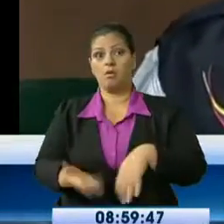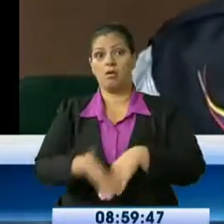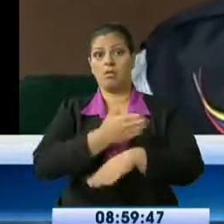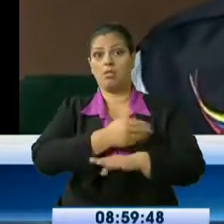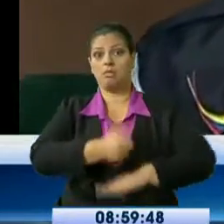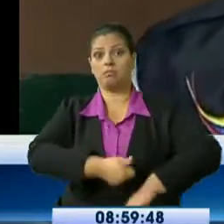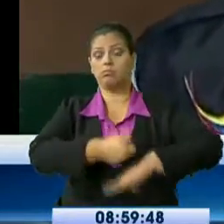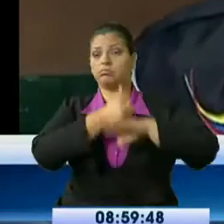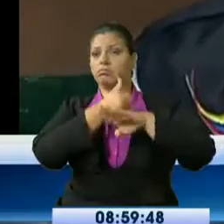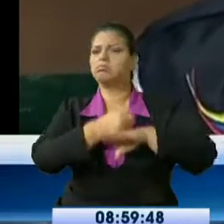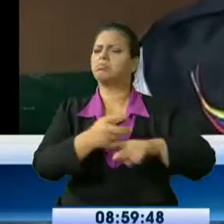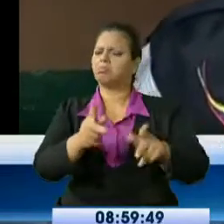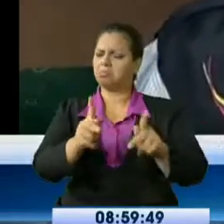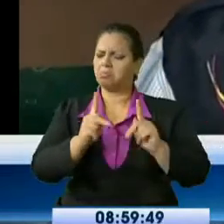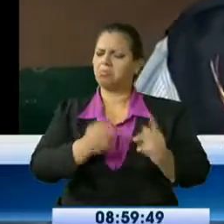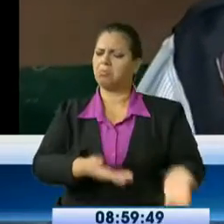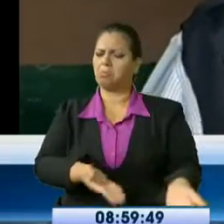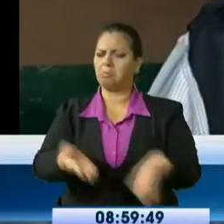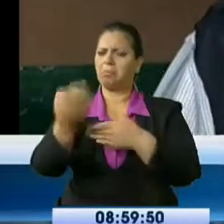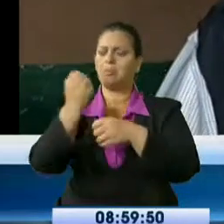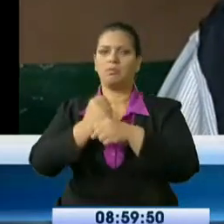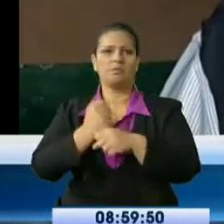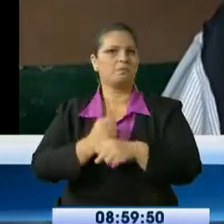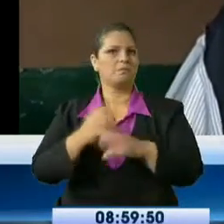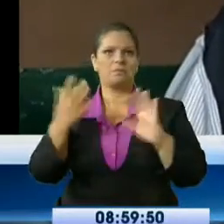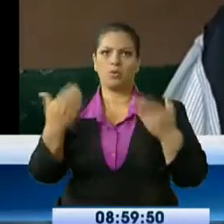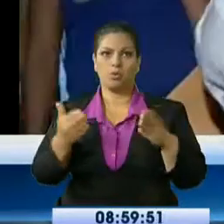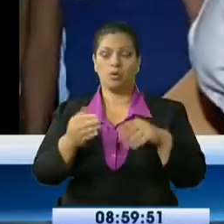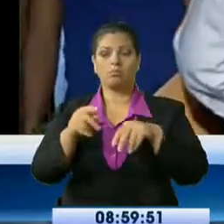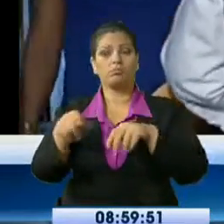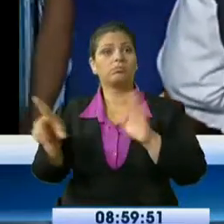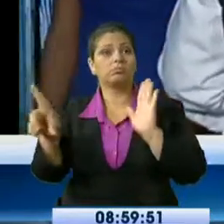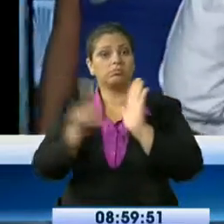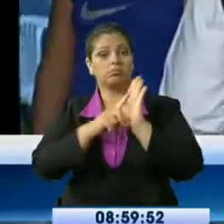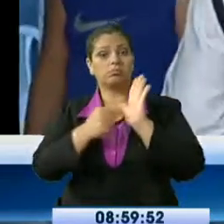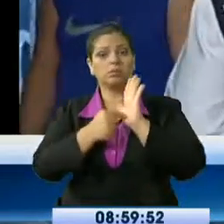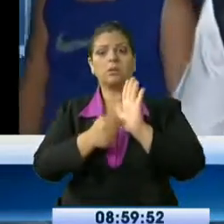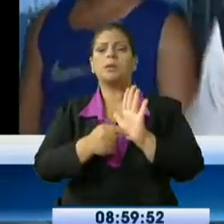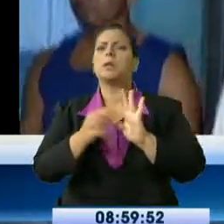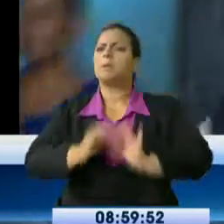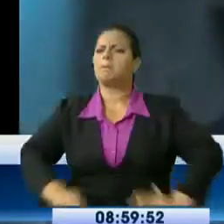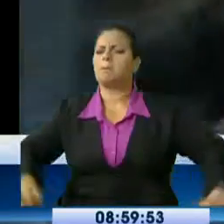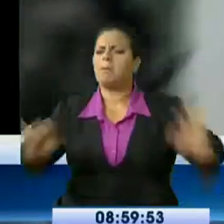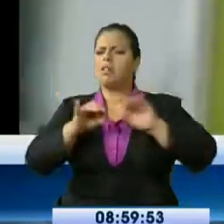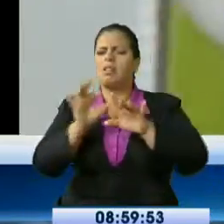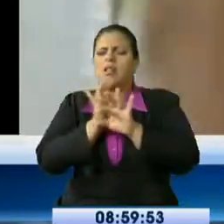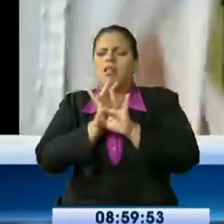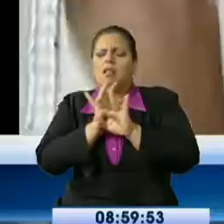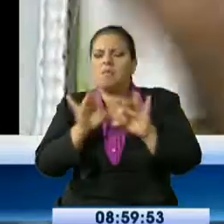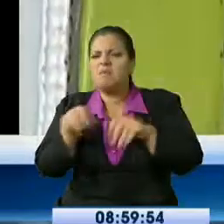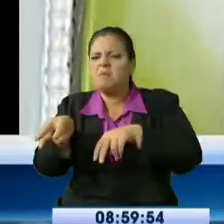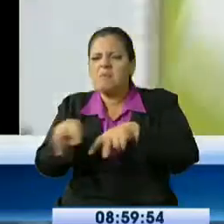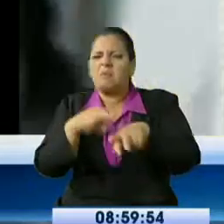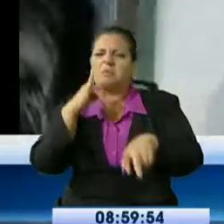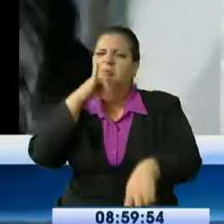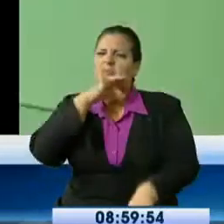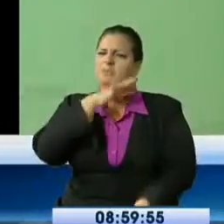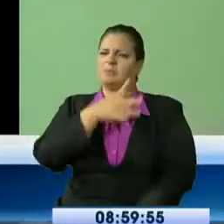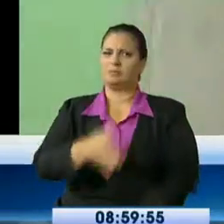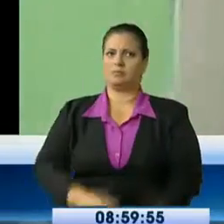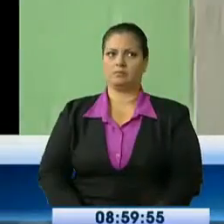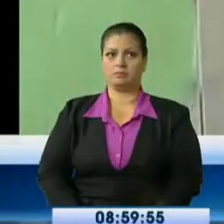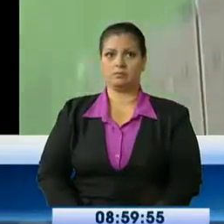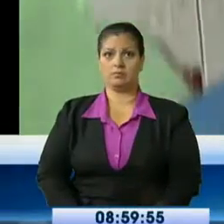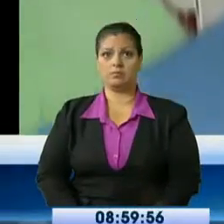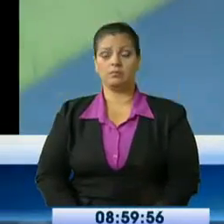no cumplen con las normas de salubridad exigidas por la ley. La Intendencia de Policía afirma que no se está contra su trabajo, sin